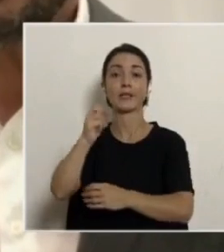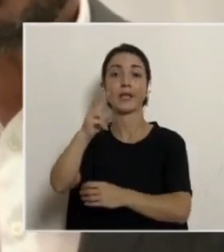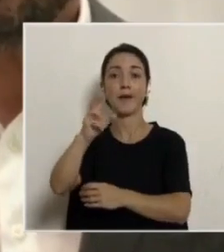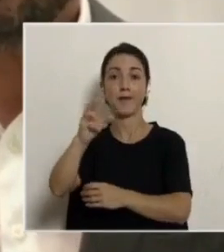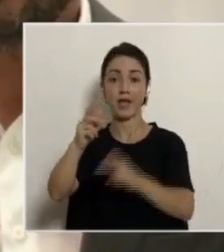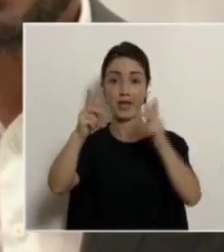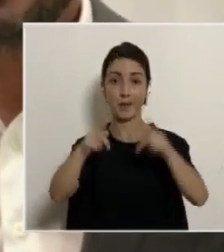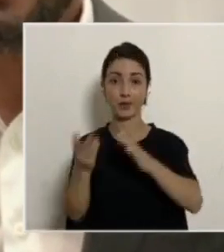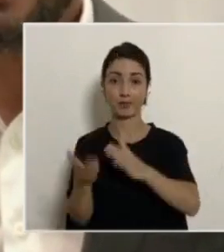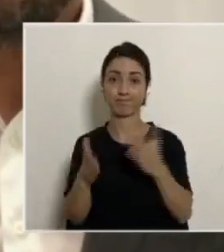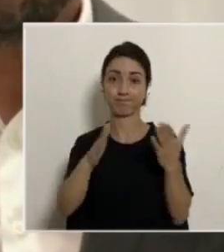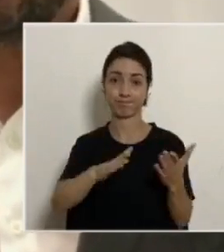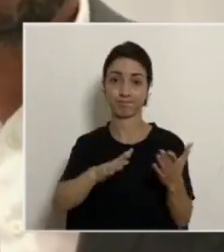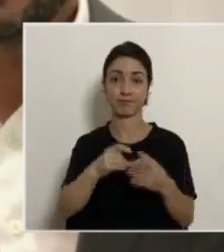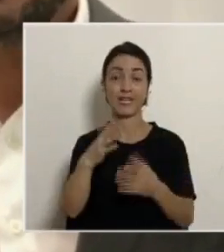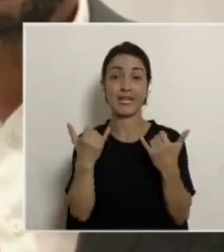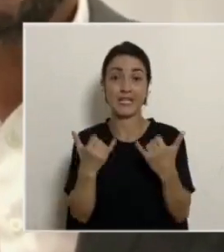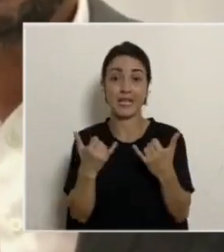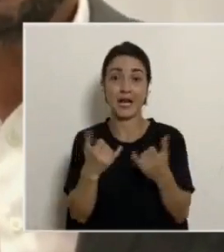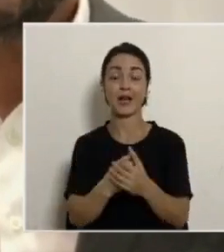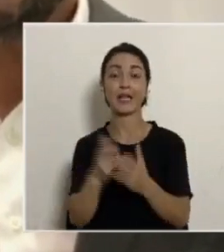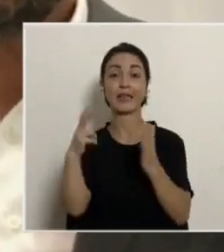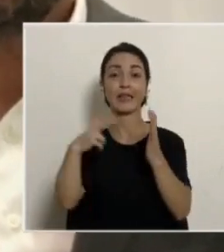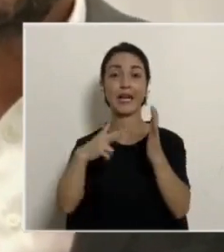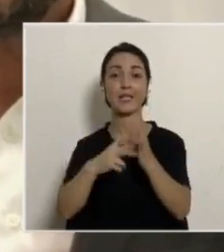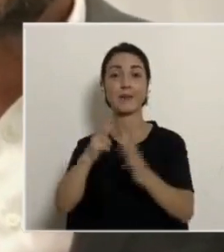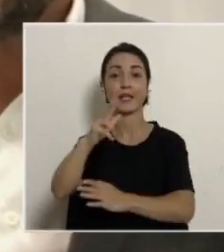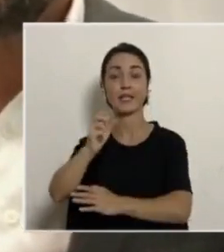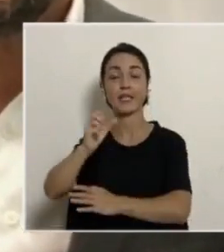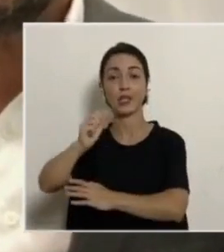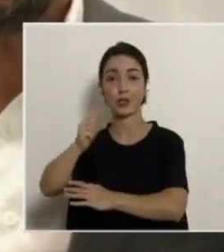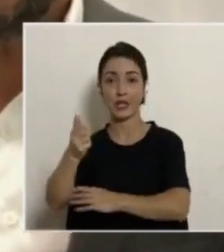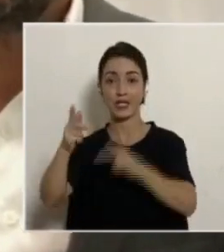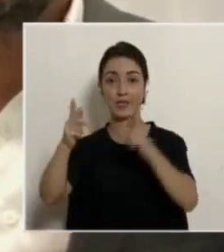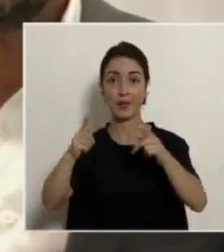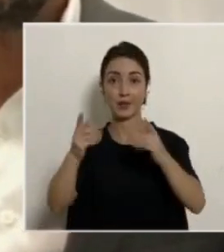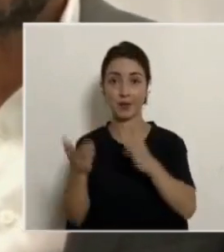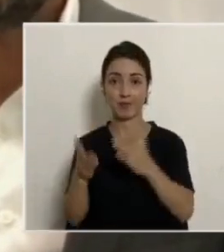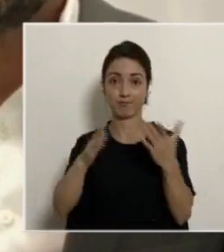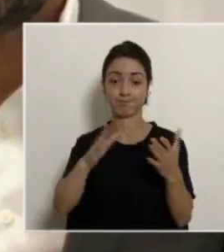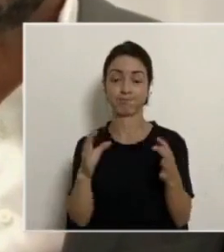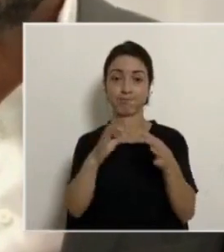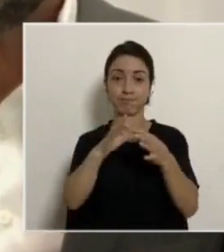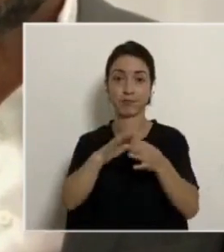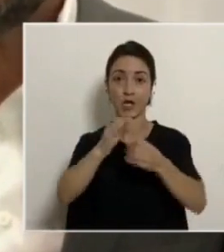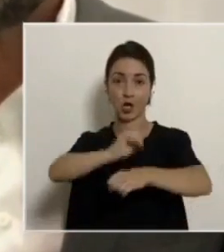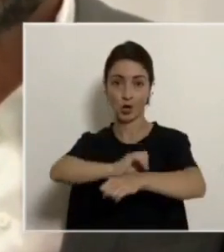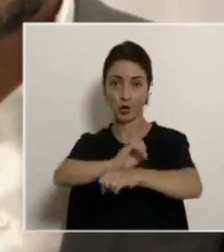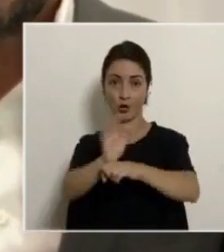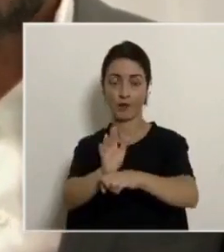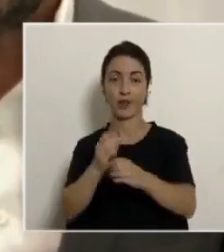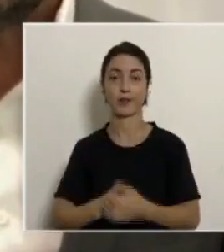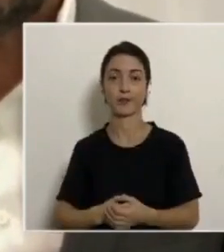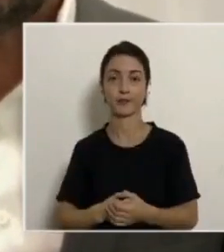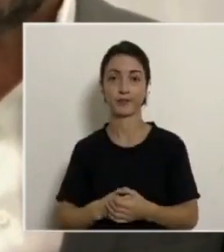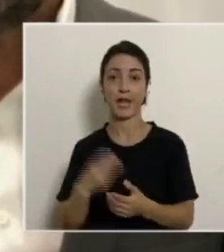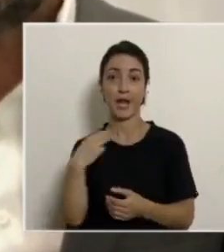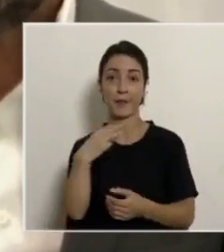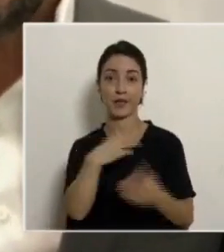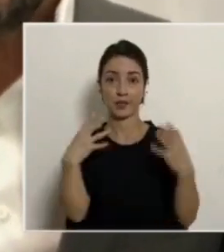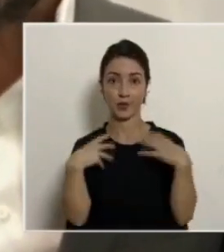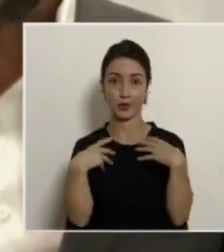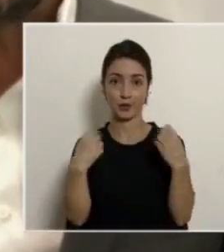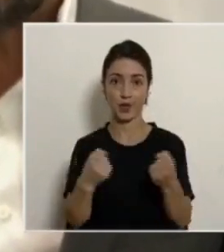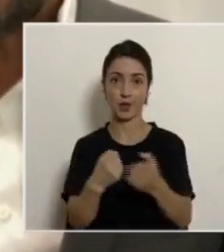20 fallecimientos, llegándose a un total de 3.310 fallecimientos relacionados con COVID-19. El Ministerio de